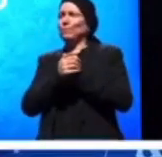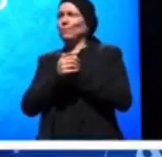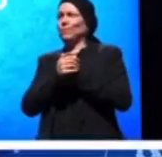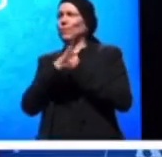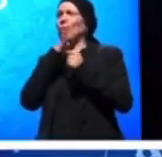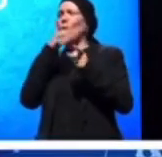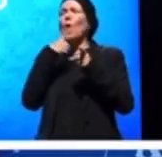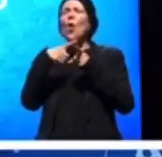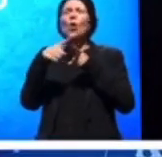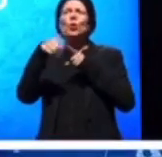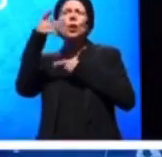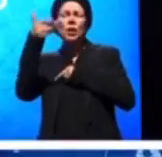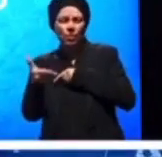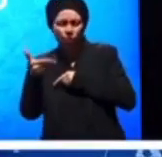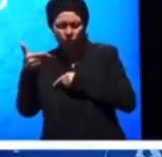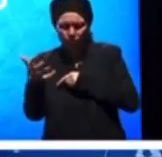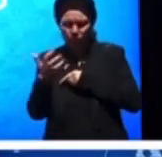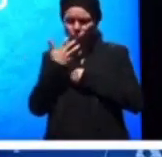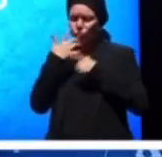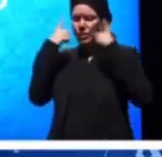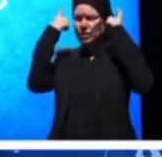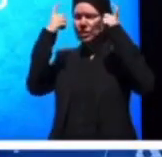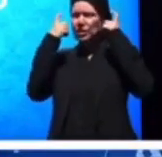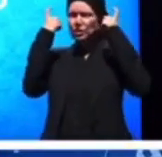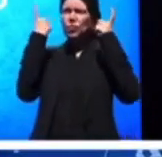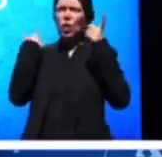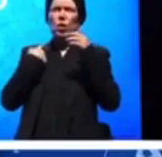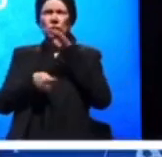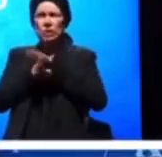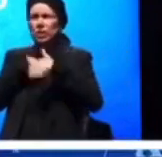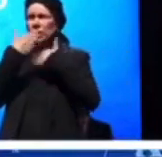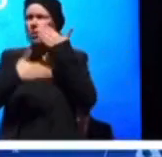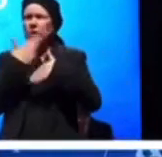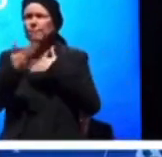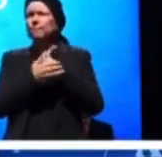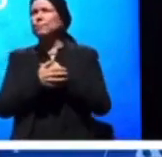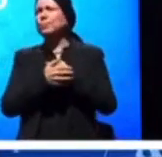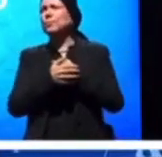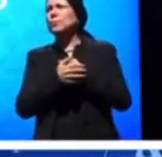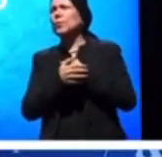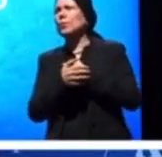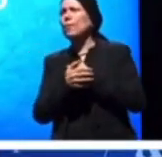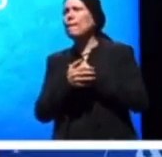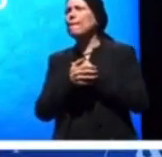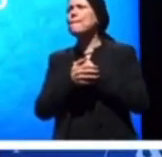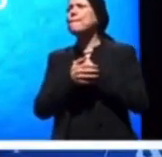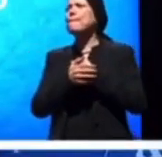cosas muy importantes como son el esfuerzo, la constancia y el empeño.